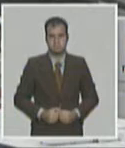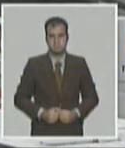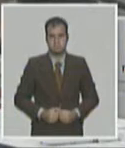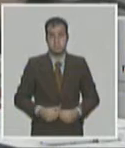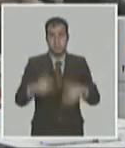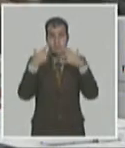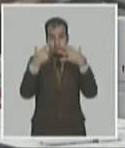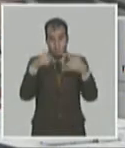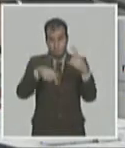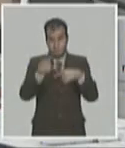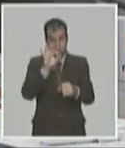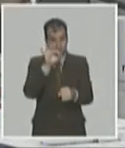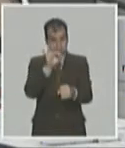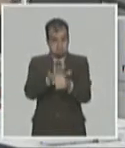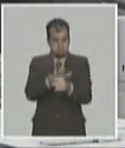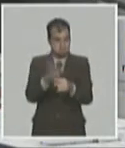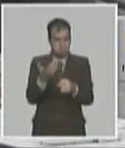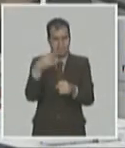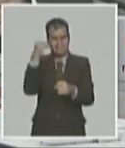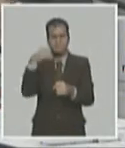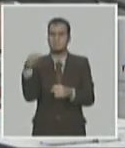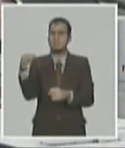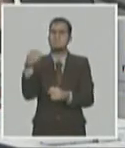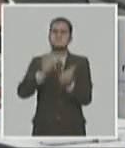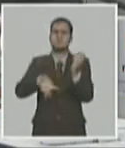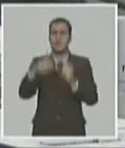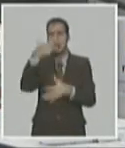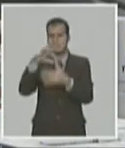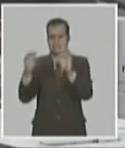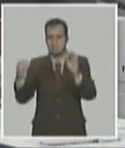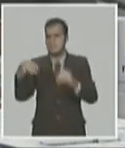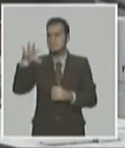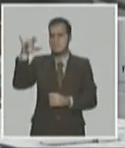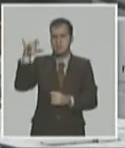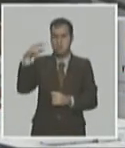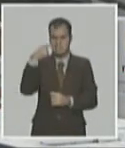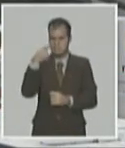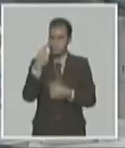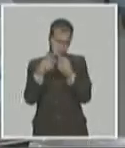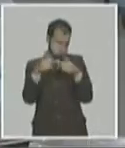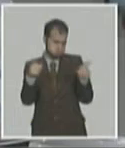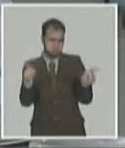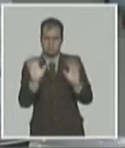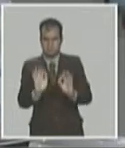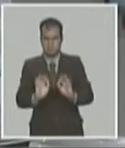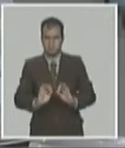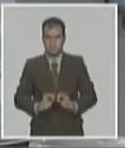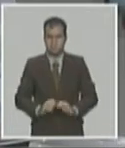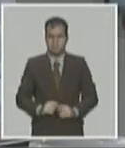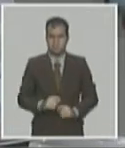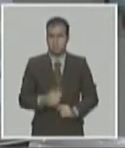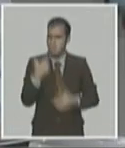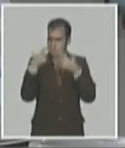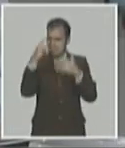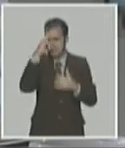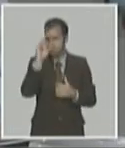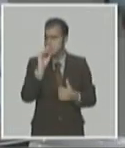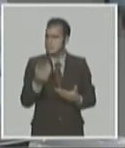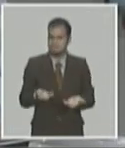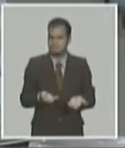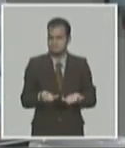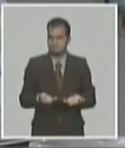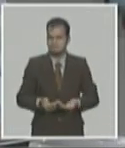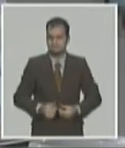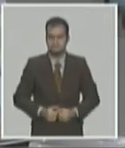hoy? Ya lo estábamos informando, en Artemisa, en Pinar del Río, y va a continuar al resto de las provincias del país. Bueno, Randy, desde el